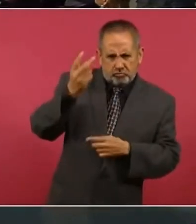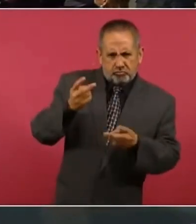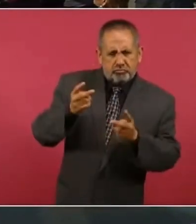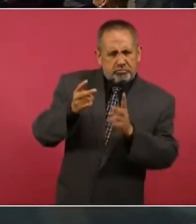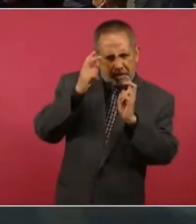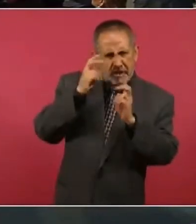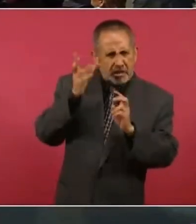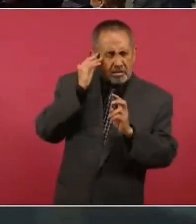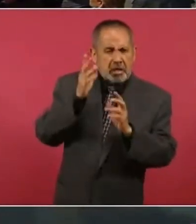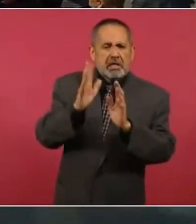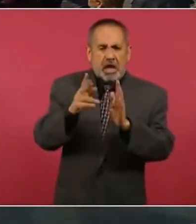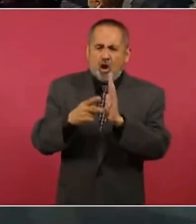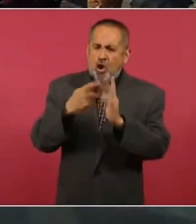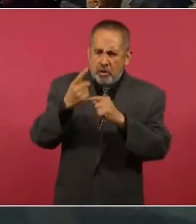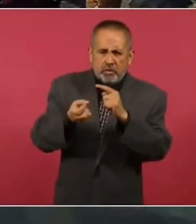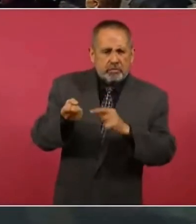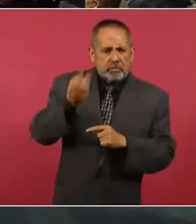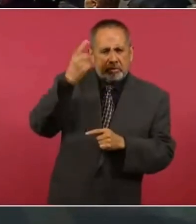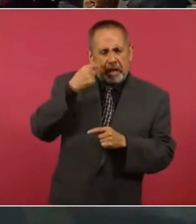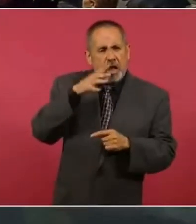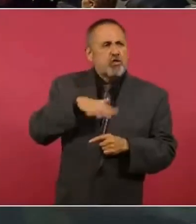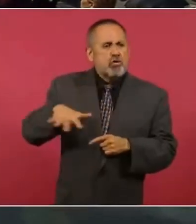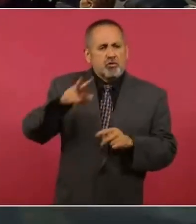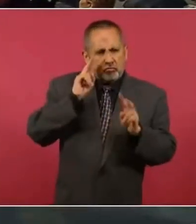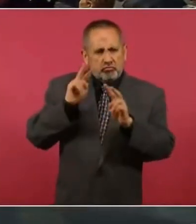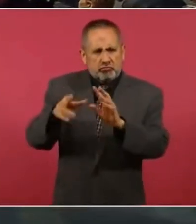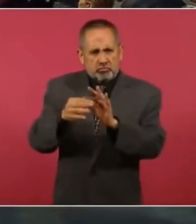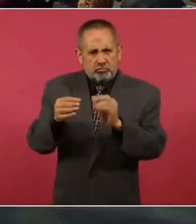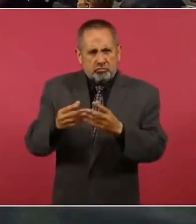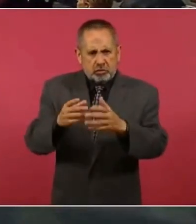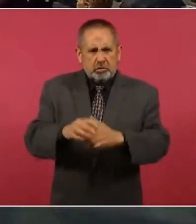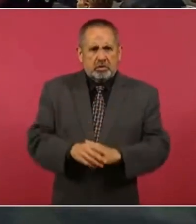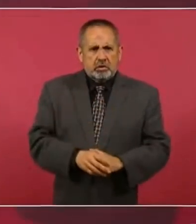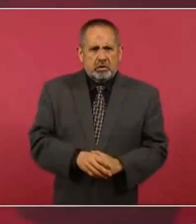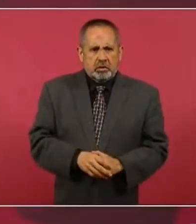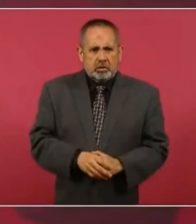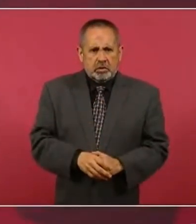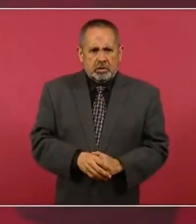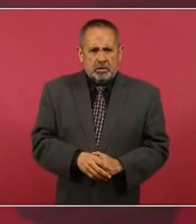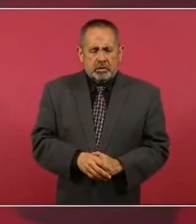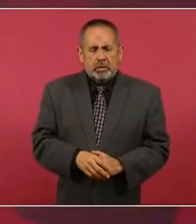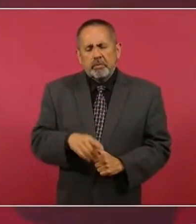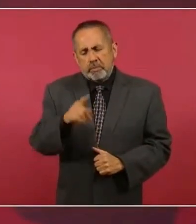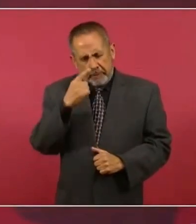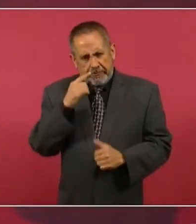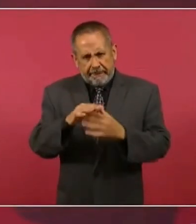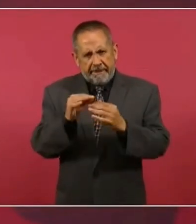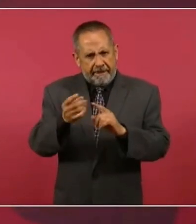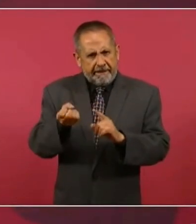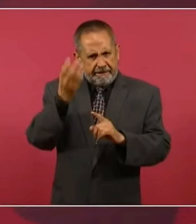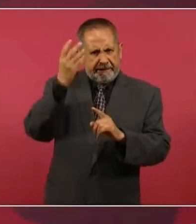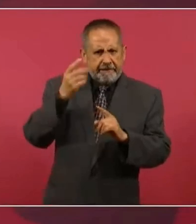vamos a subir, ya está, pero lo volvemos a subir, presidente, para que… No, pero a ver si les... tú, hazlo tú, mira,